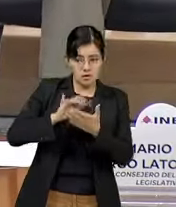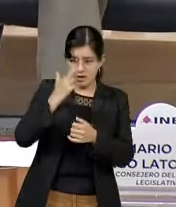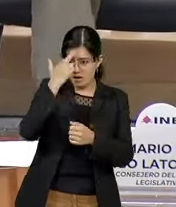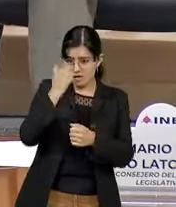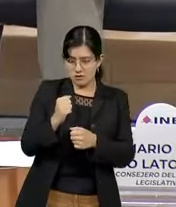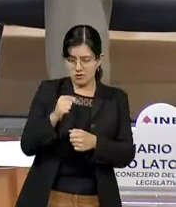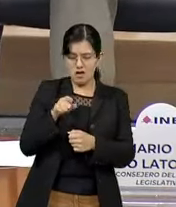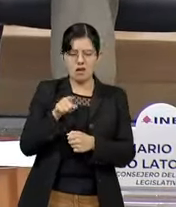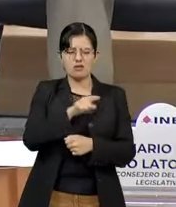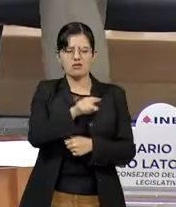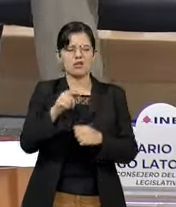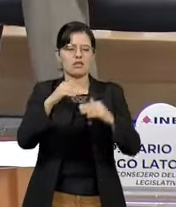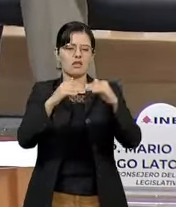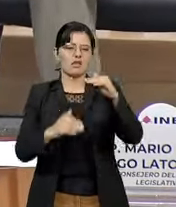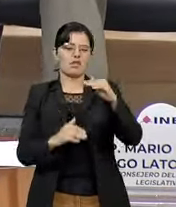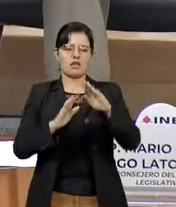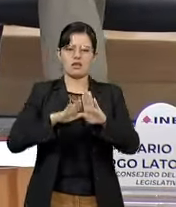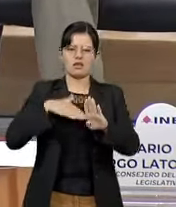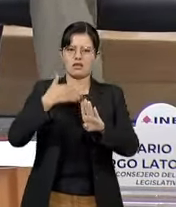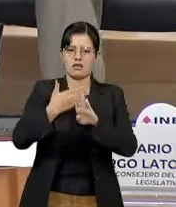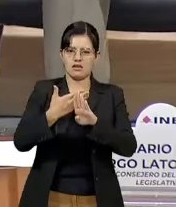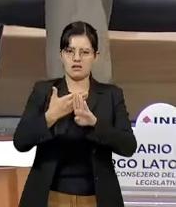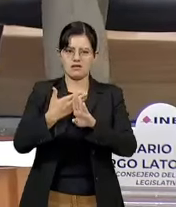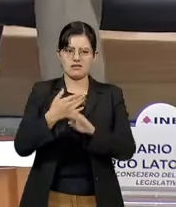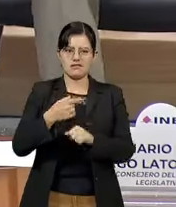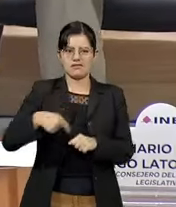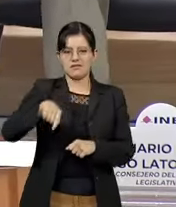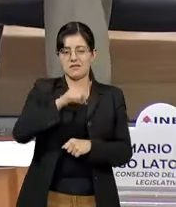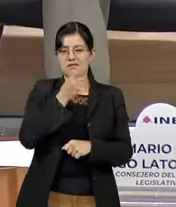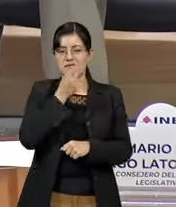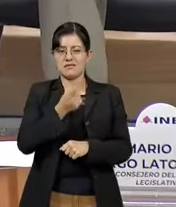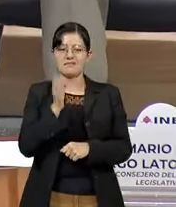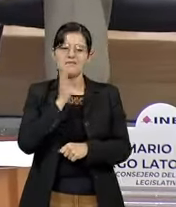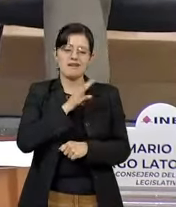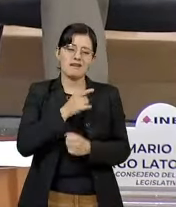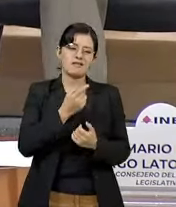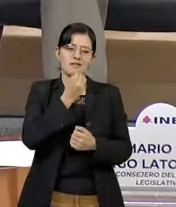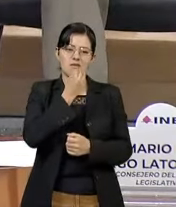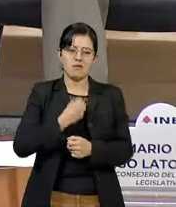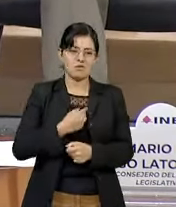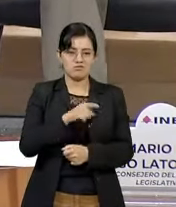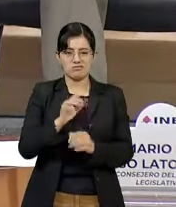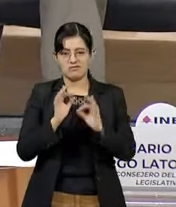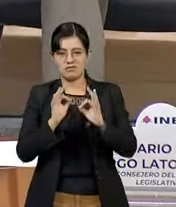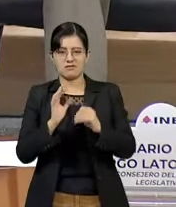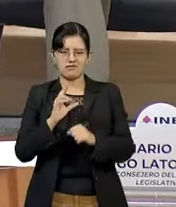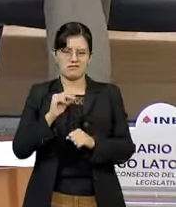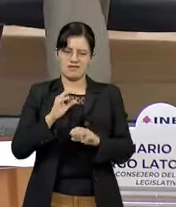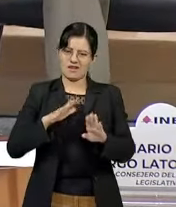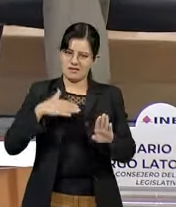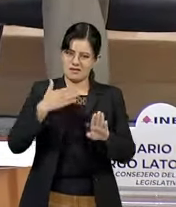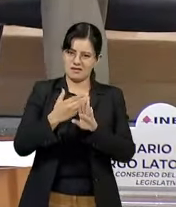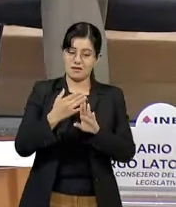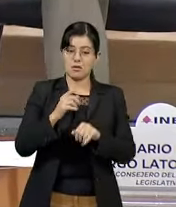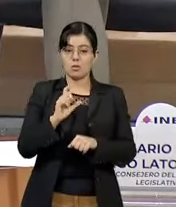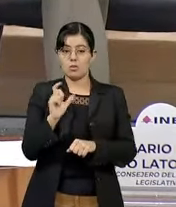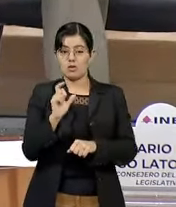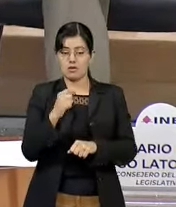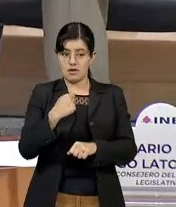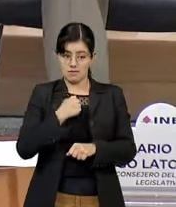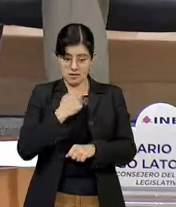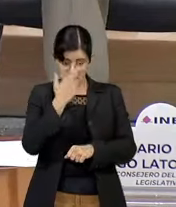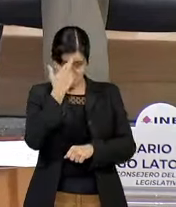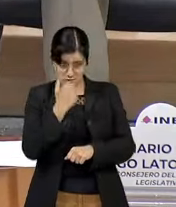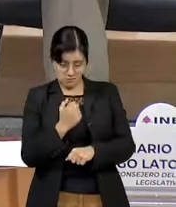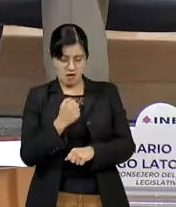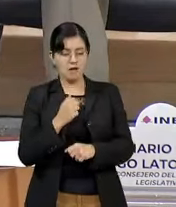un nivel más bajo que él todos se expresan de la peor manera dan mucho que desear y cuando le dan la razón pues todo